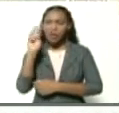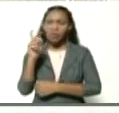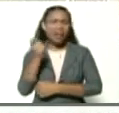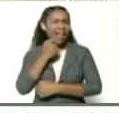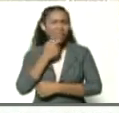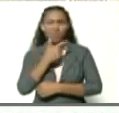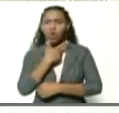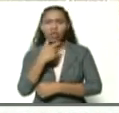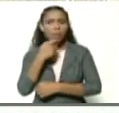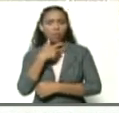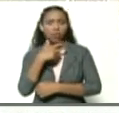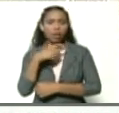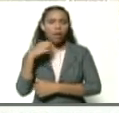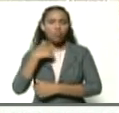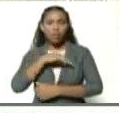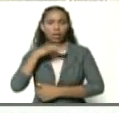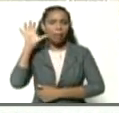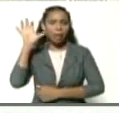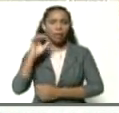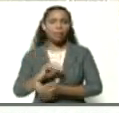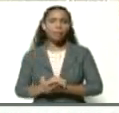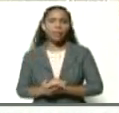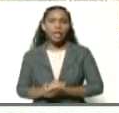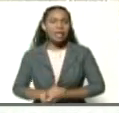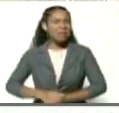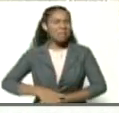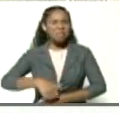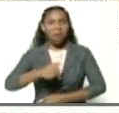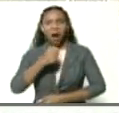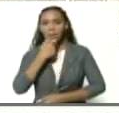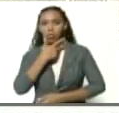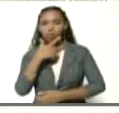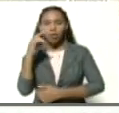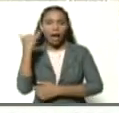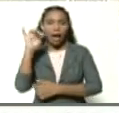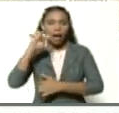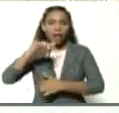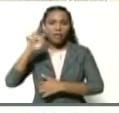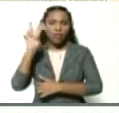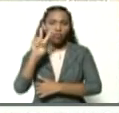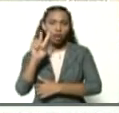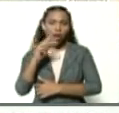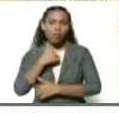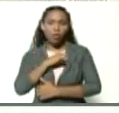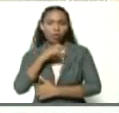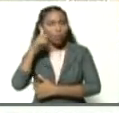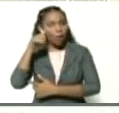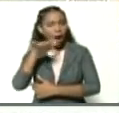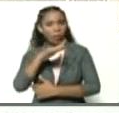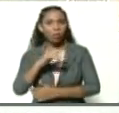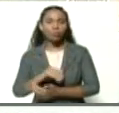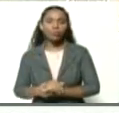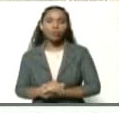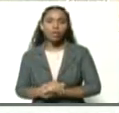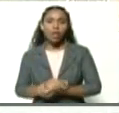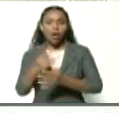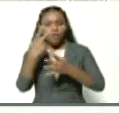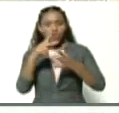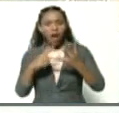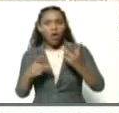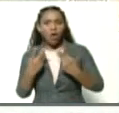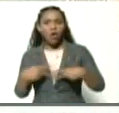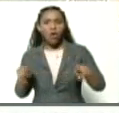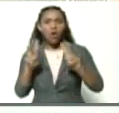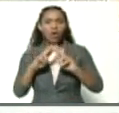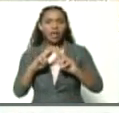muy hermosa en nuestra patria. Y lo más hermoso que tiene Venezuela es nuestro pueblo. Sus valores, su